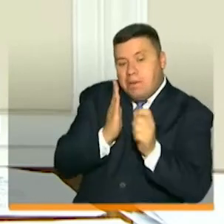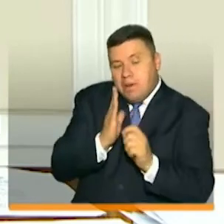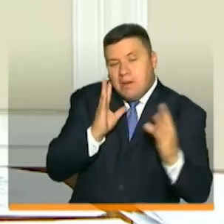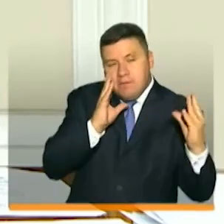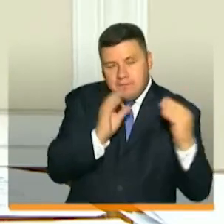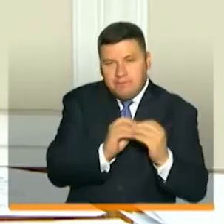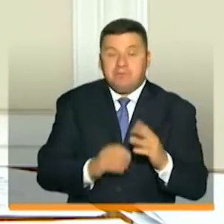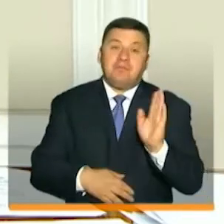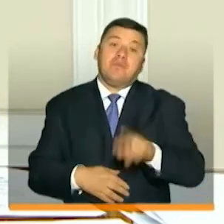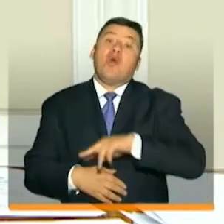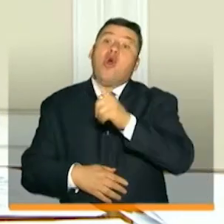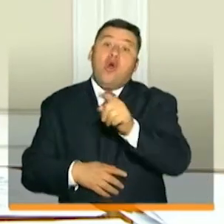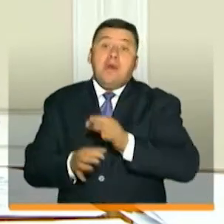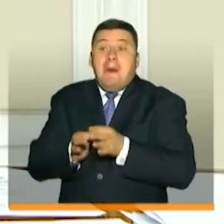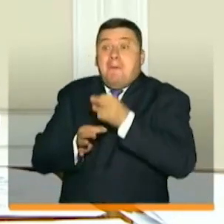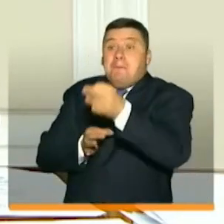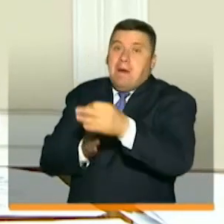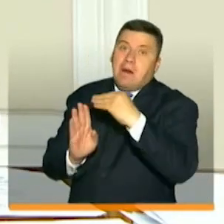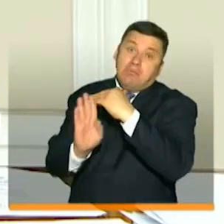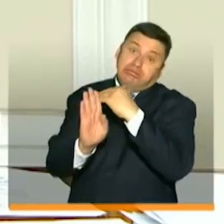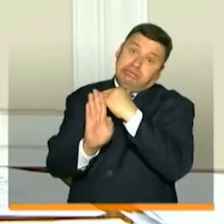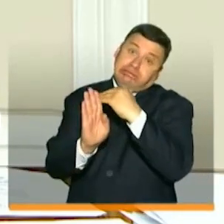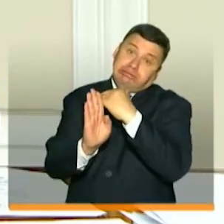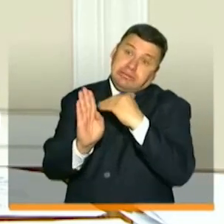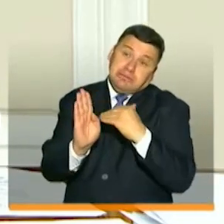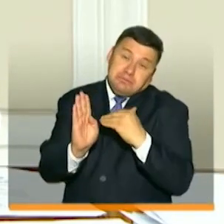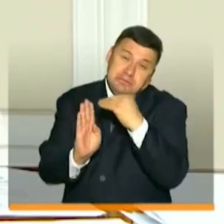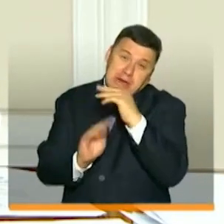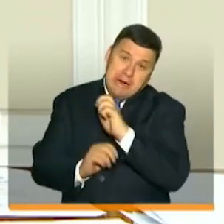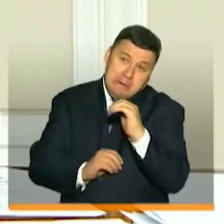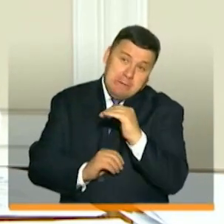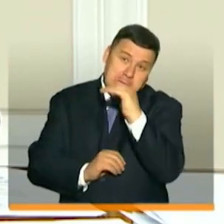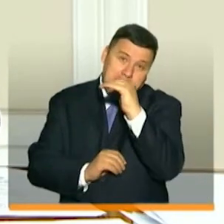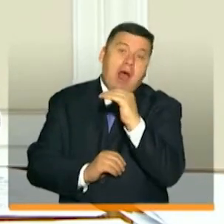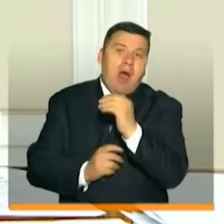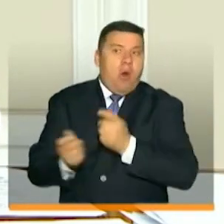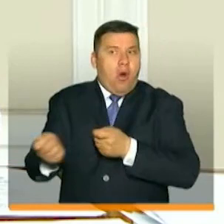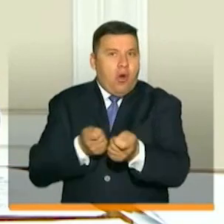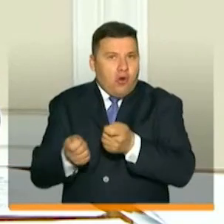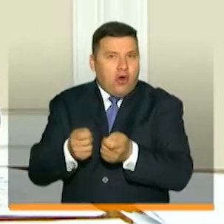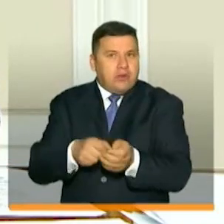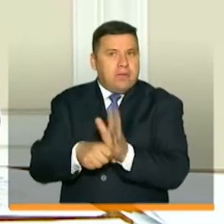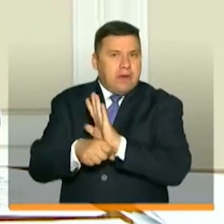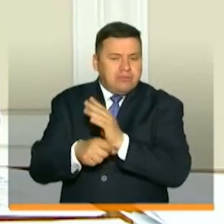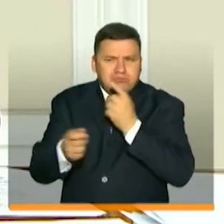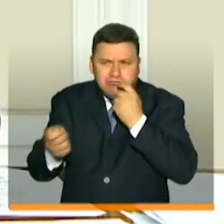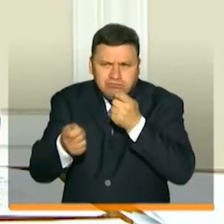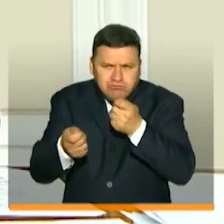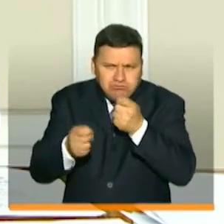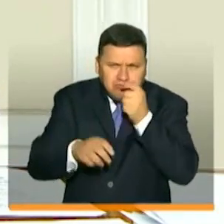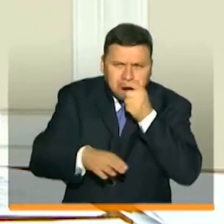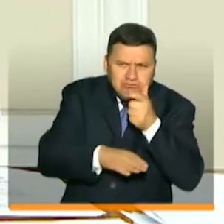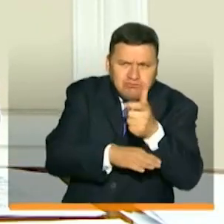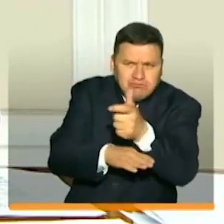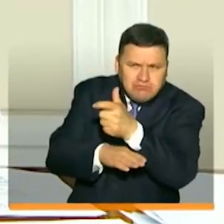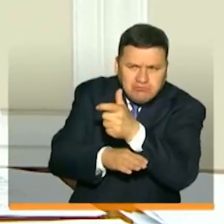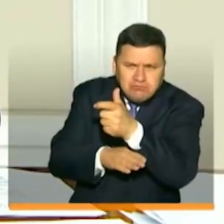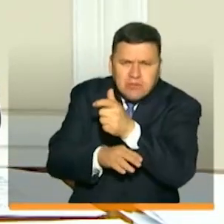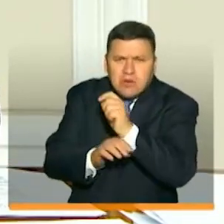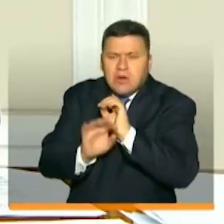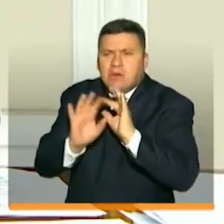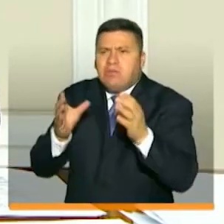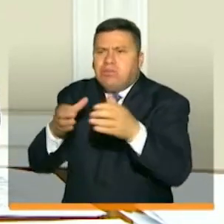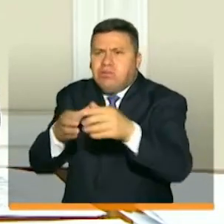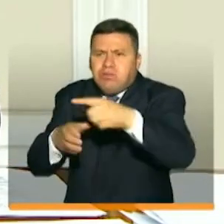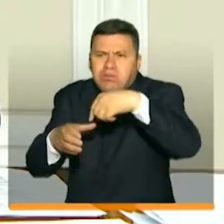municipios de mediana afectación, ahí seguimos haciendo control epidemiológico, seguimos monitoreando conglomerados,